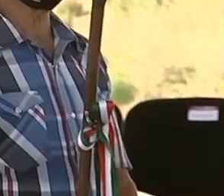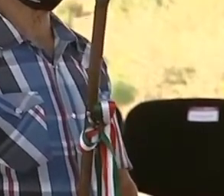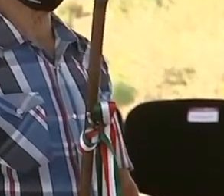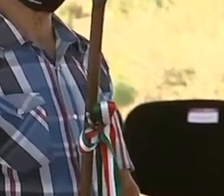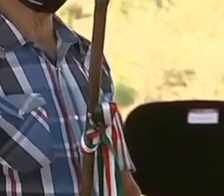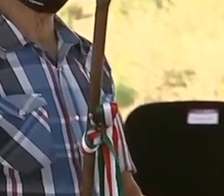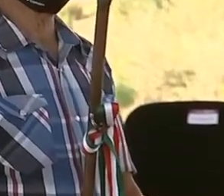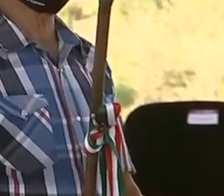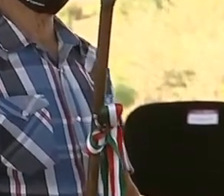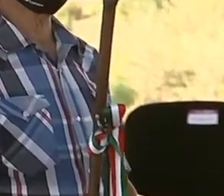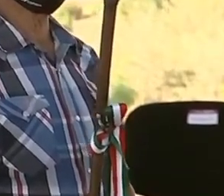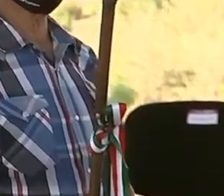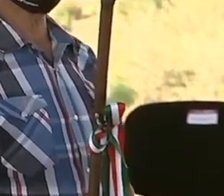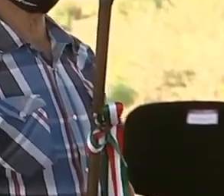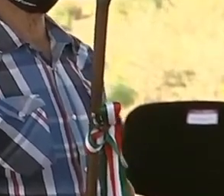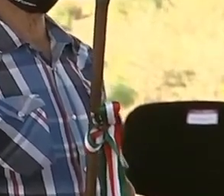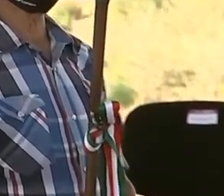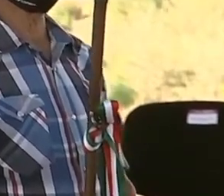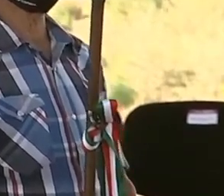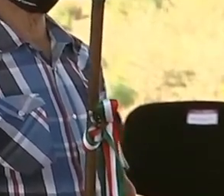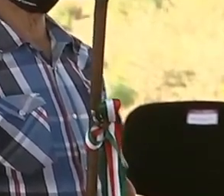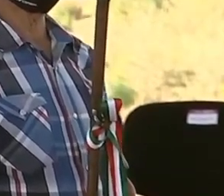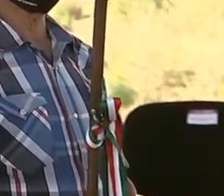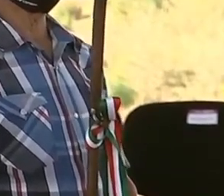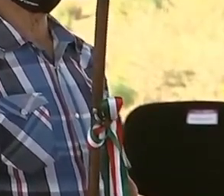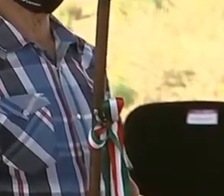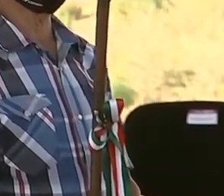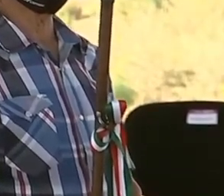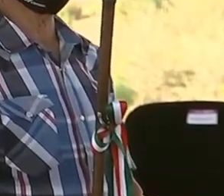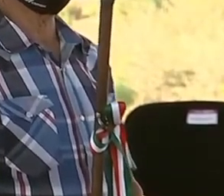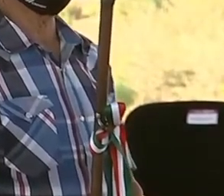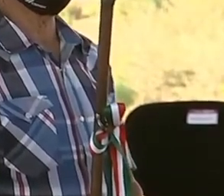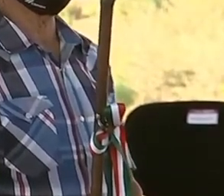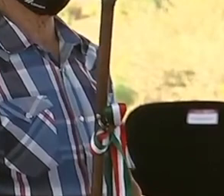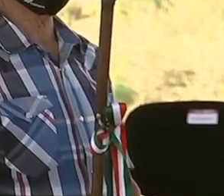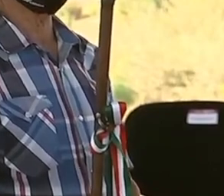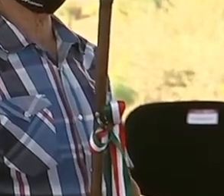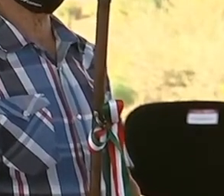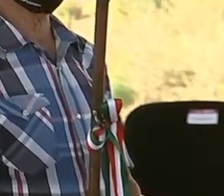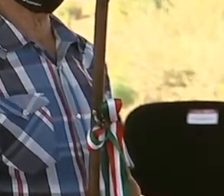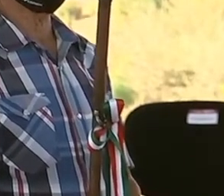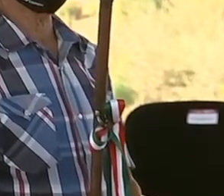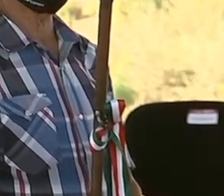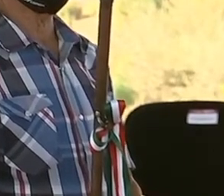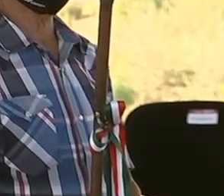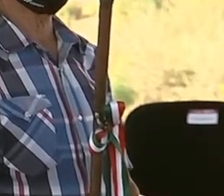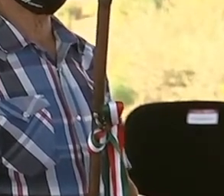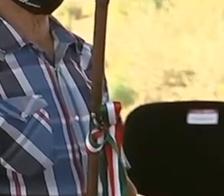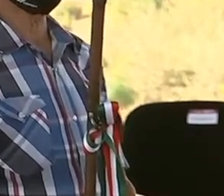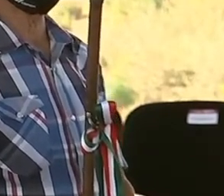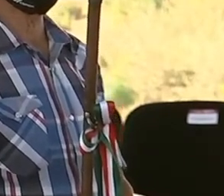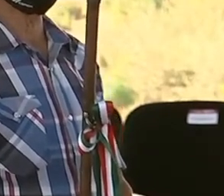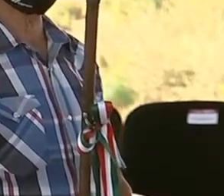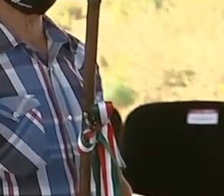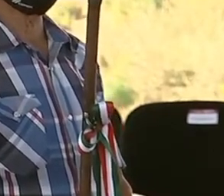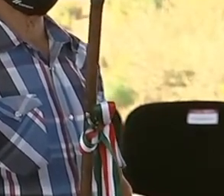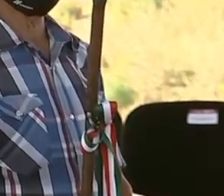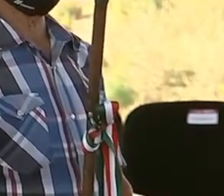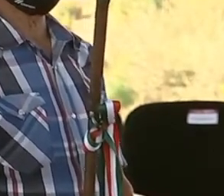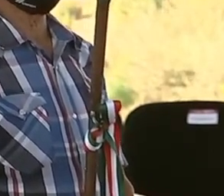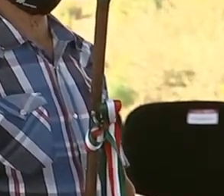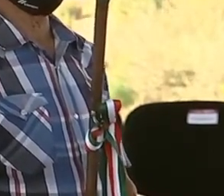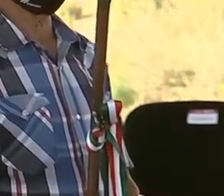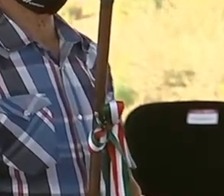como se está trabajando aquí excelentemente bien, con la participación comunitaria, con los comités pro caminos y con la gente que es quien los